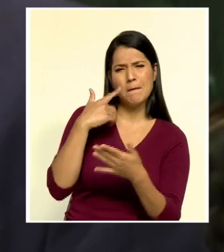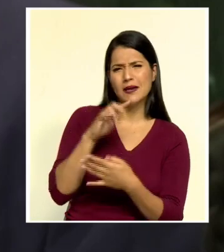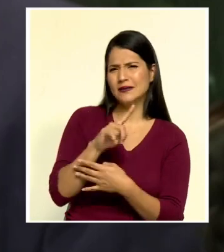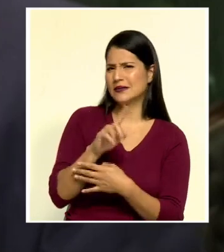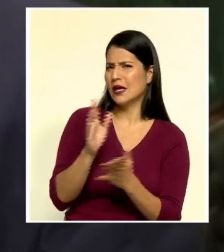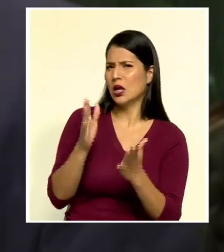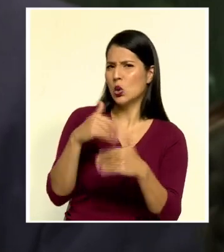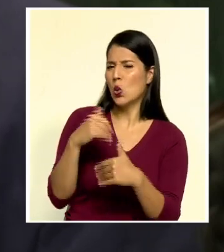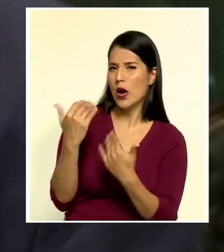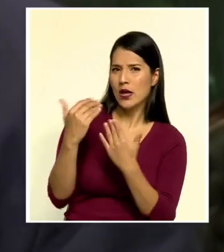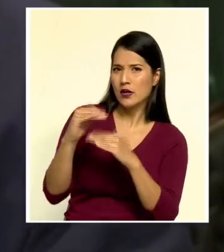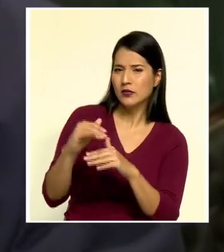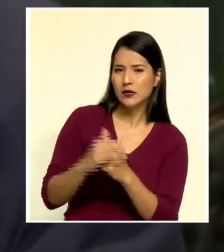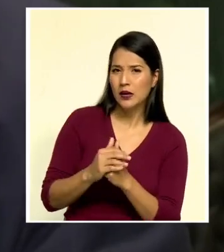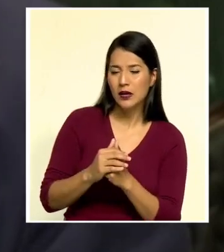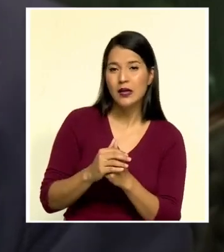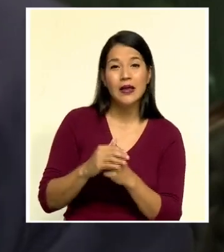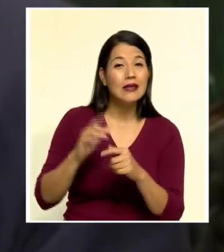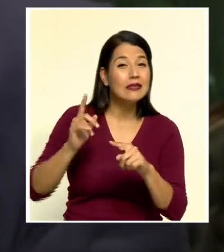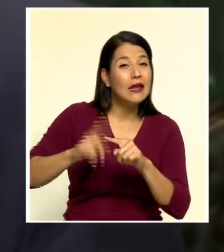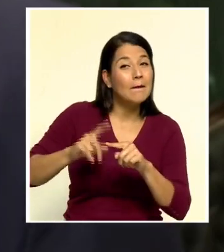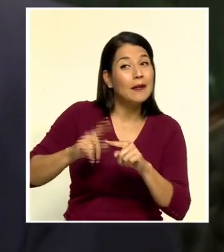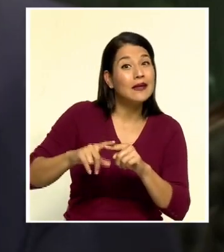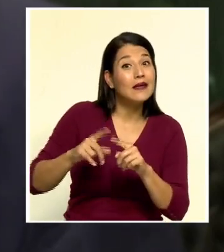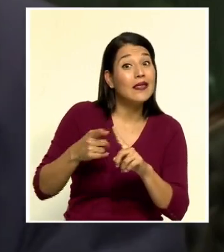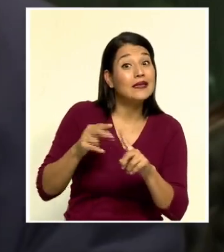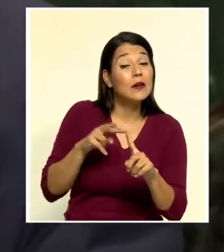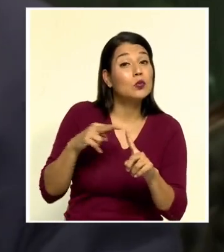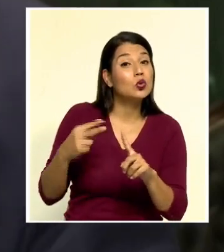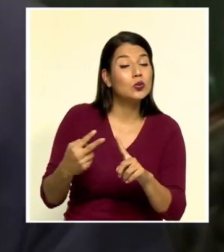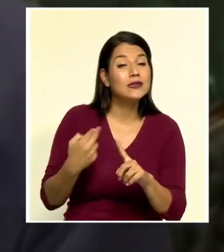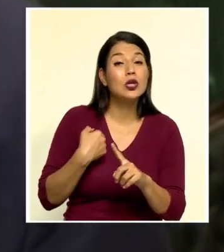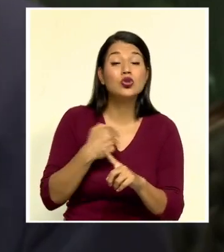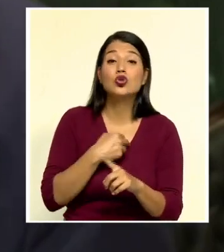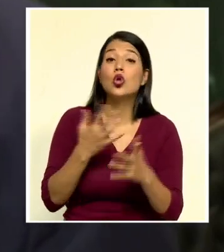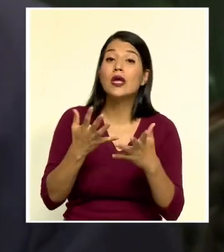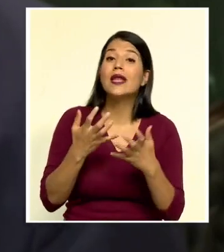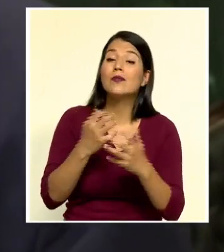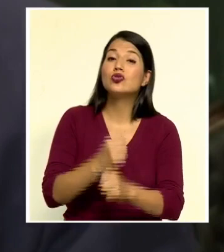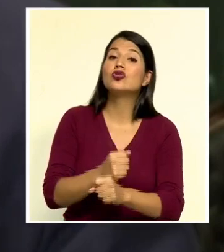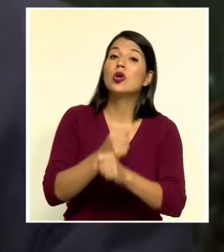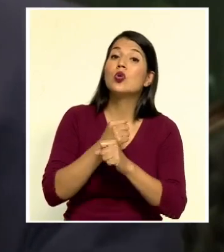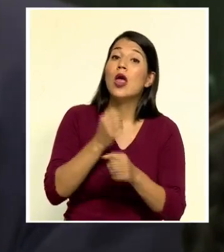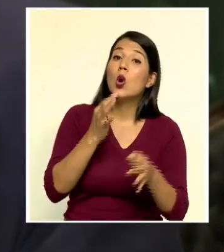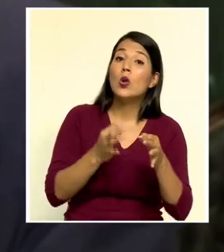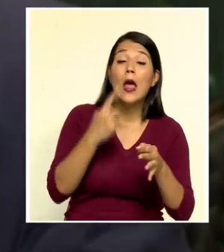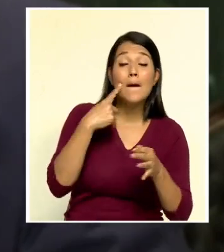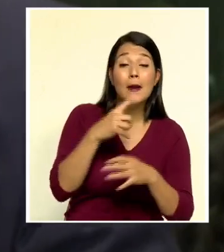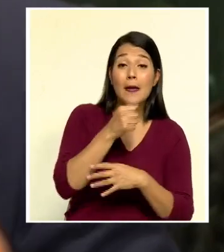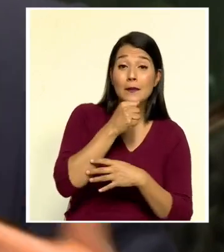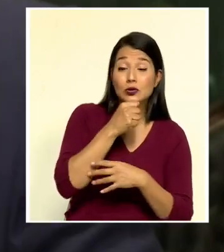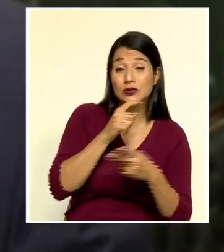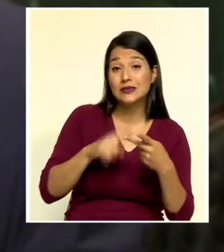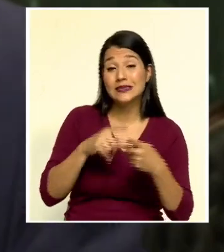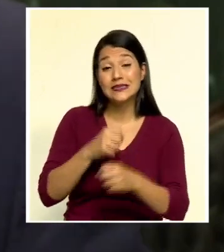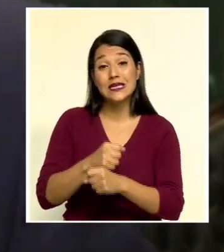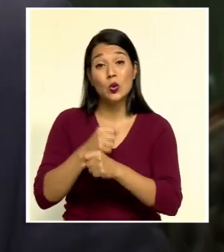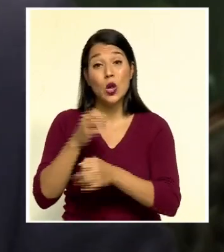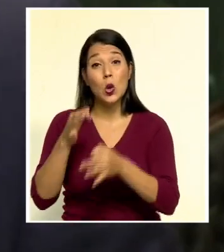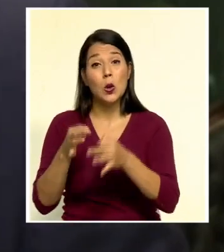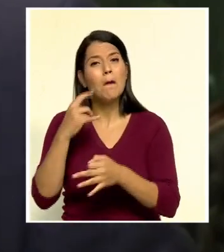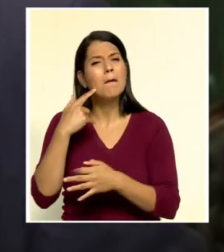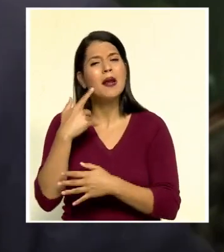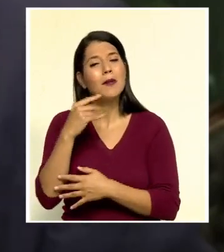no existiría dependiendo del cristal con que se mire. Lo que queremos es seguridad jurídica para la prensa, seguridad jurídica para que también